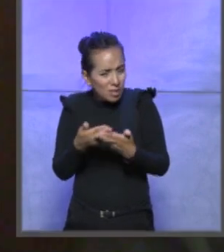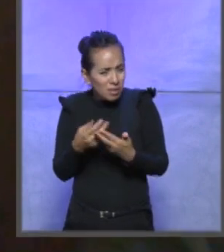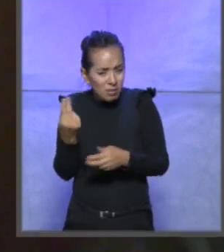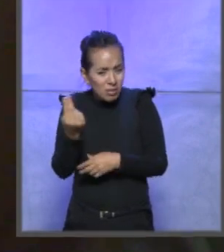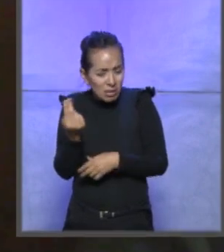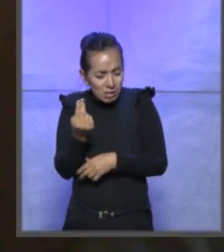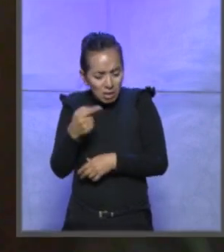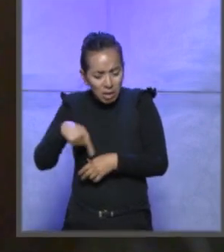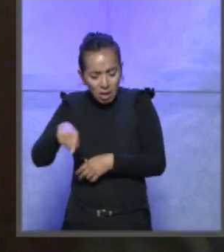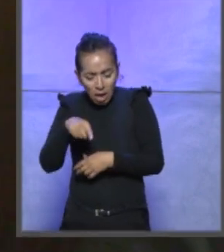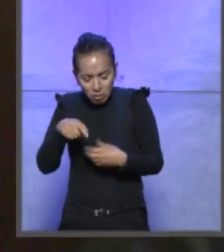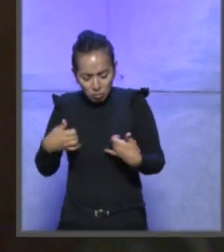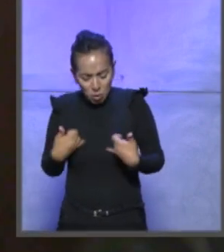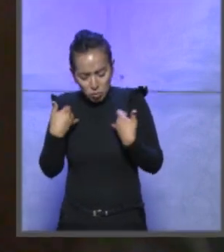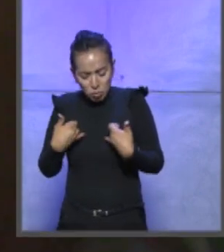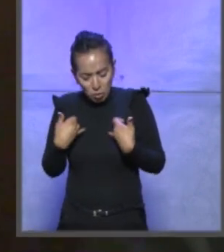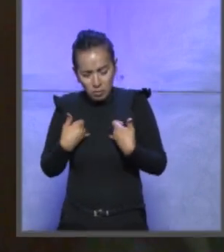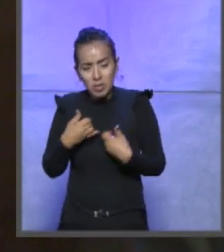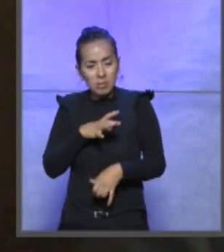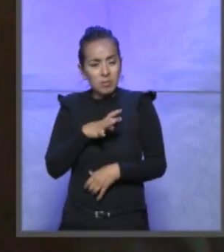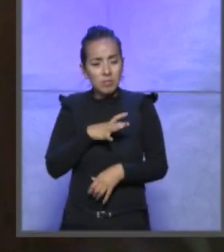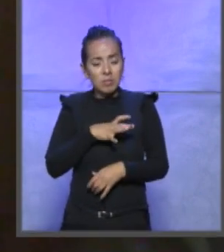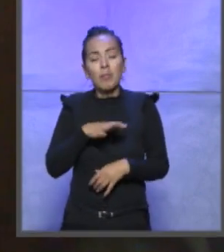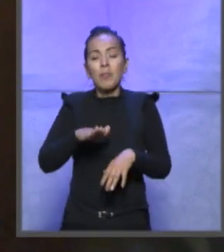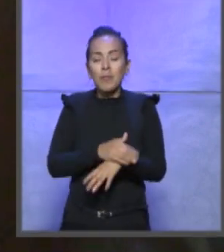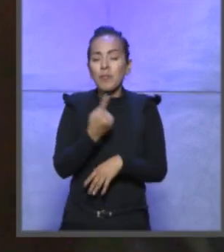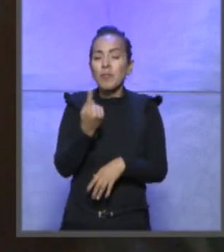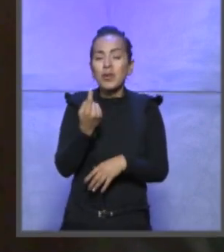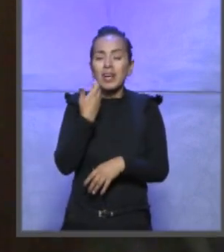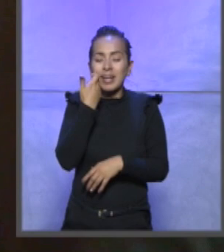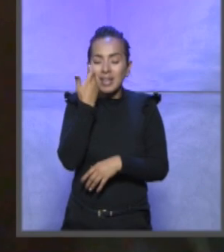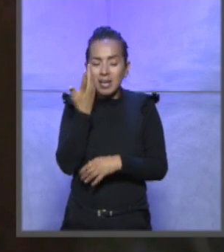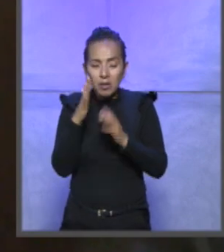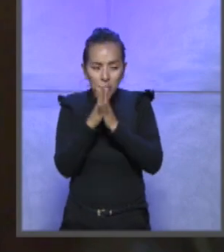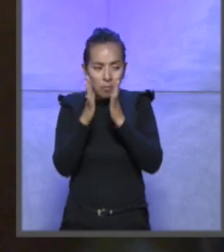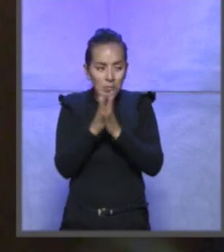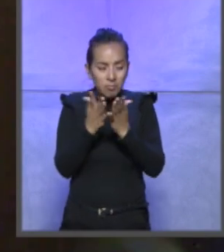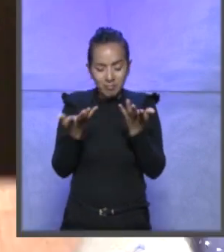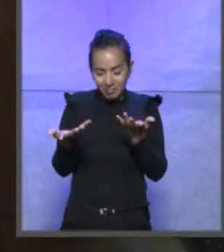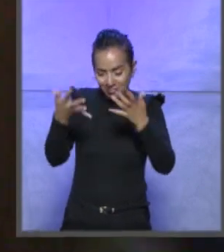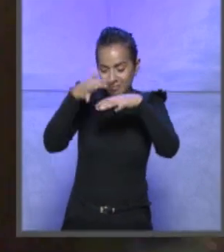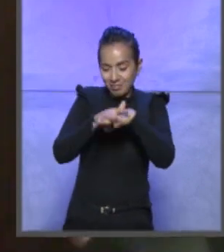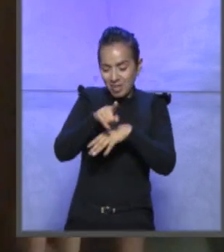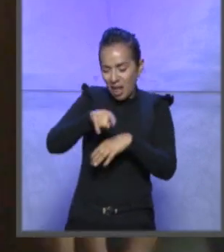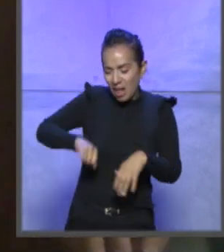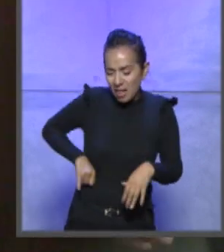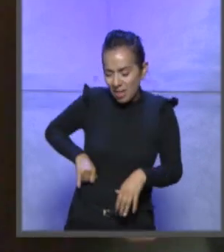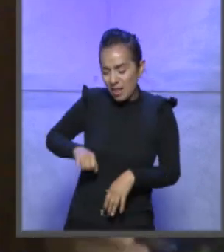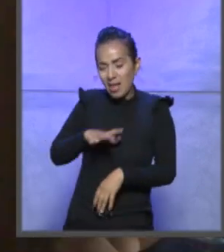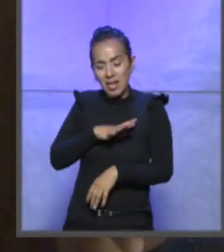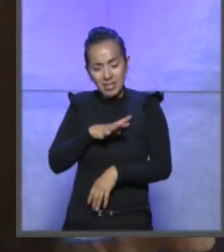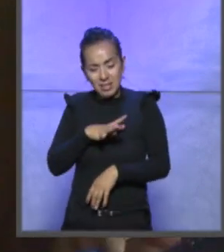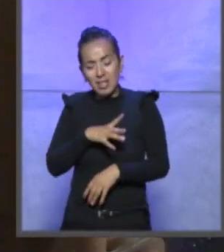las necesidades que nosotros como jóvenes realmente tenemos, porque queremos participar, queremos involucrarnos, tenemos el